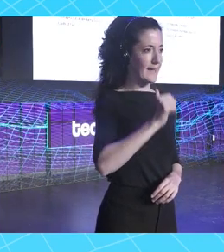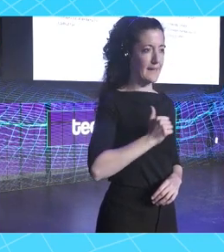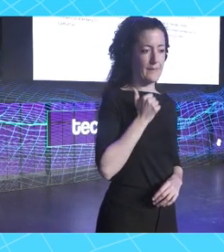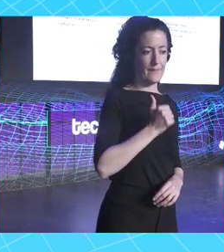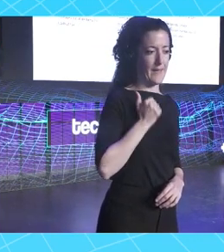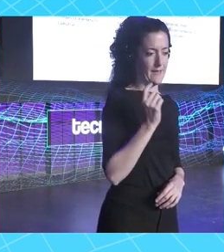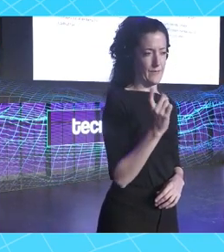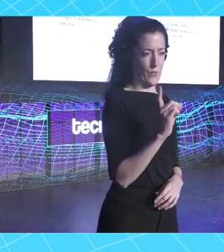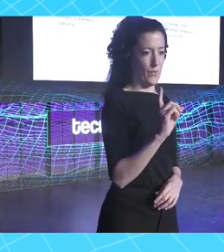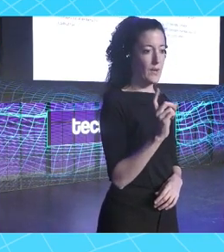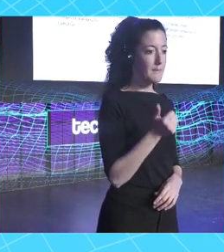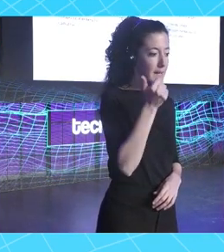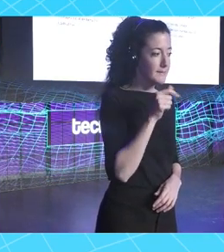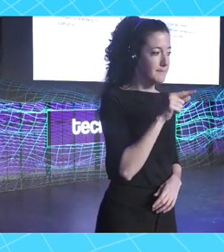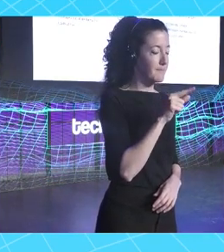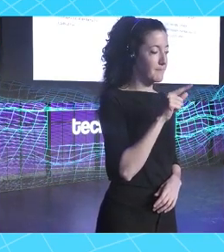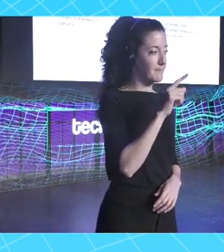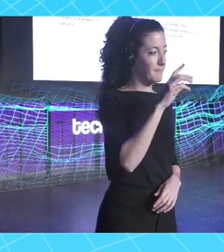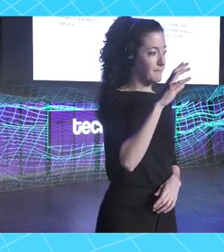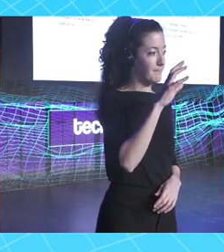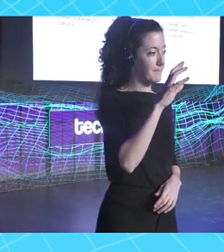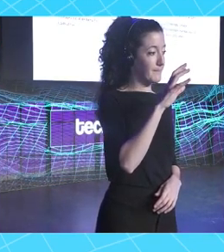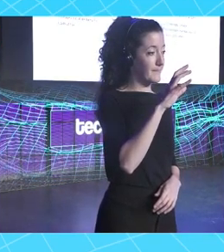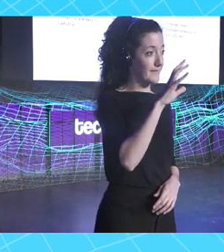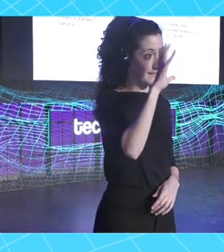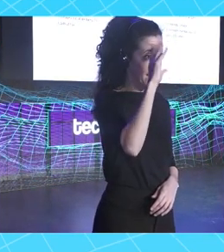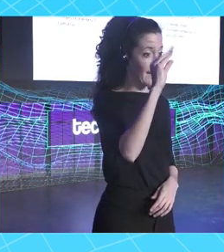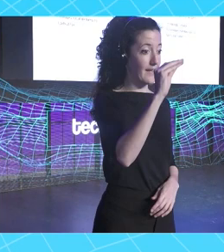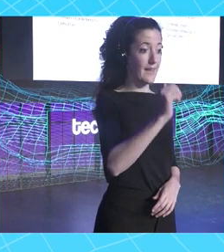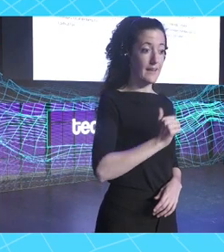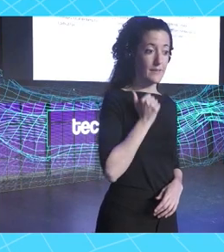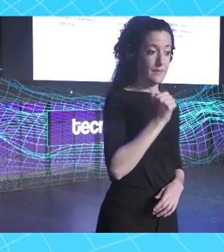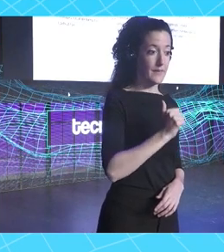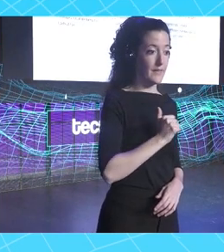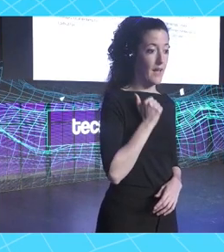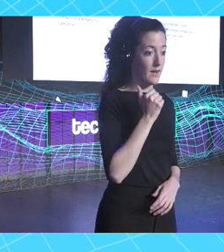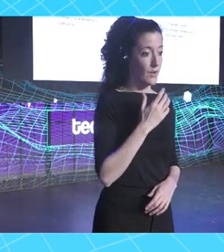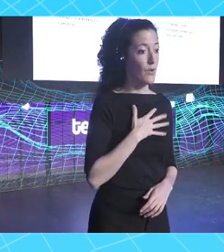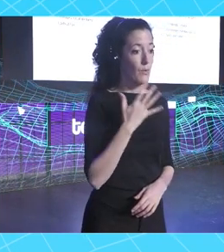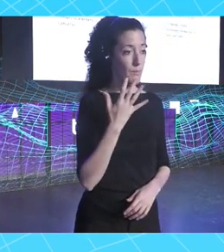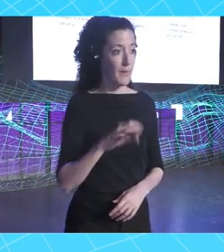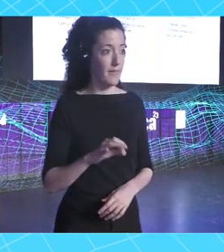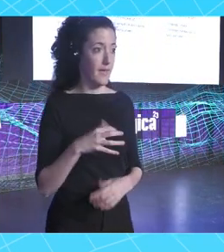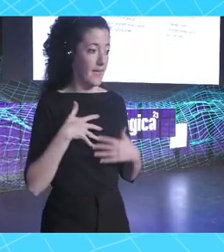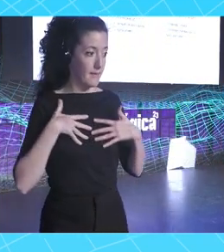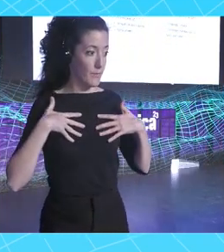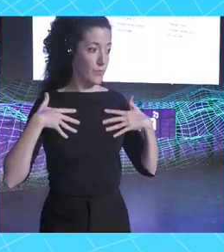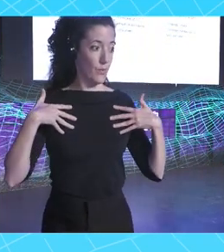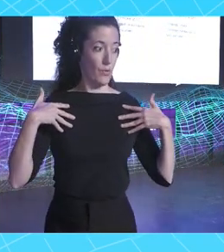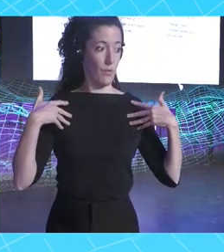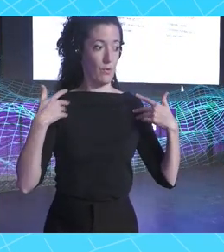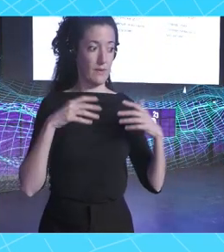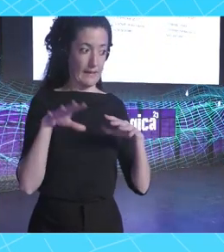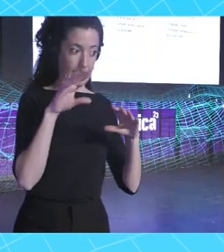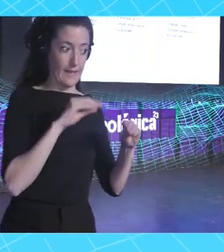artificial puede simular emociones y entender nuestras emociones Cómo a través